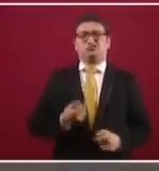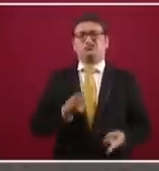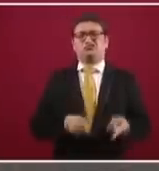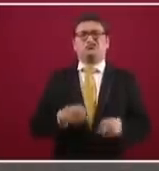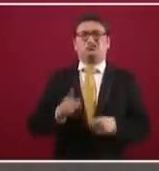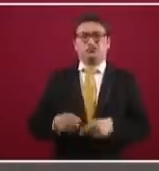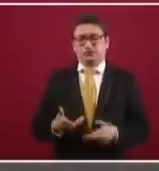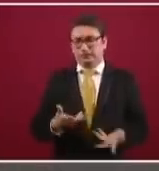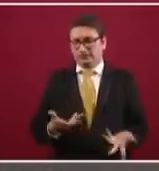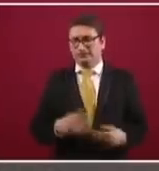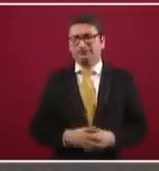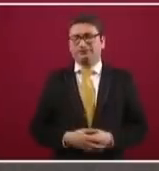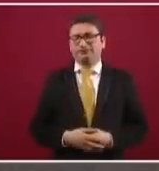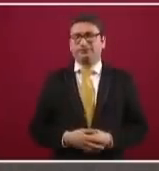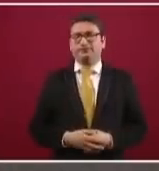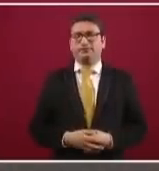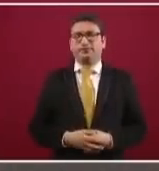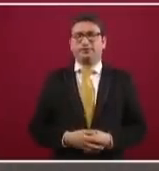Nosotros